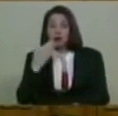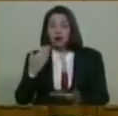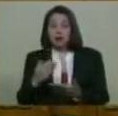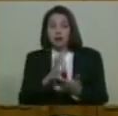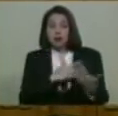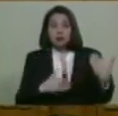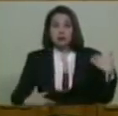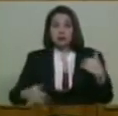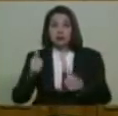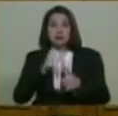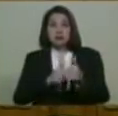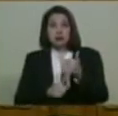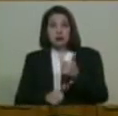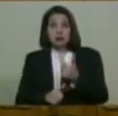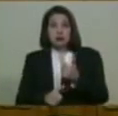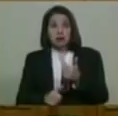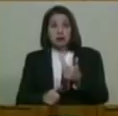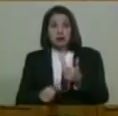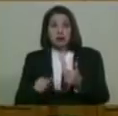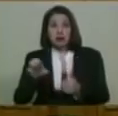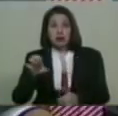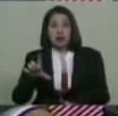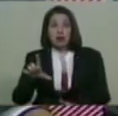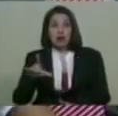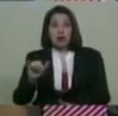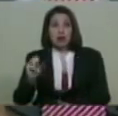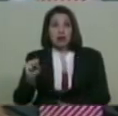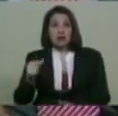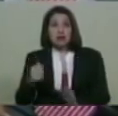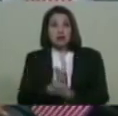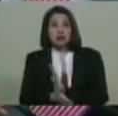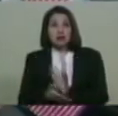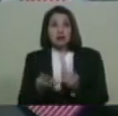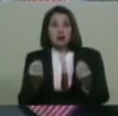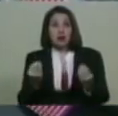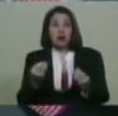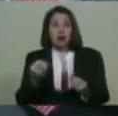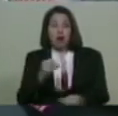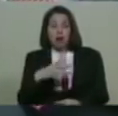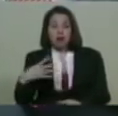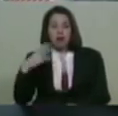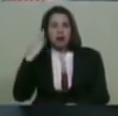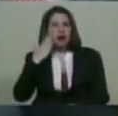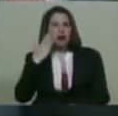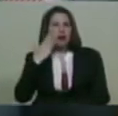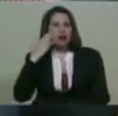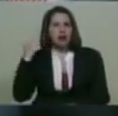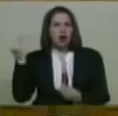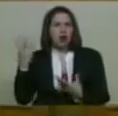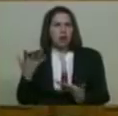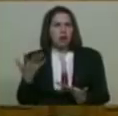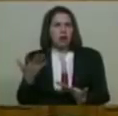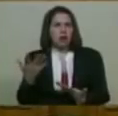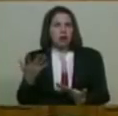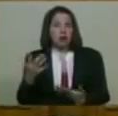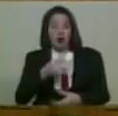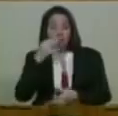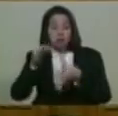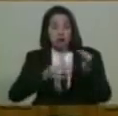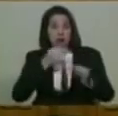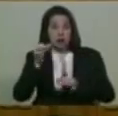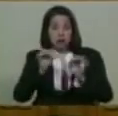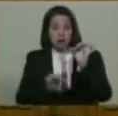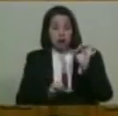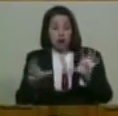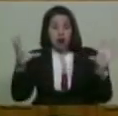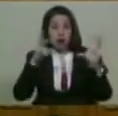a la compañera María Rosa, a la compañera Blanca, que expliquemos en el transcurso de esta noche,